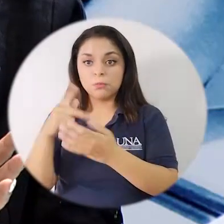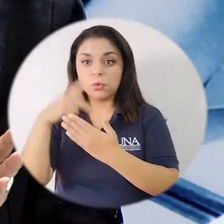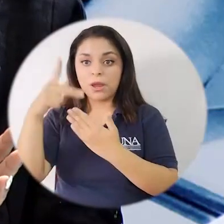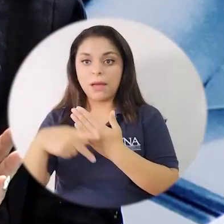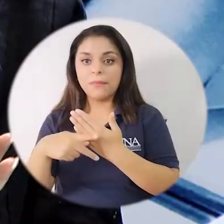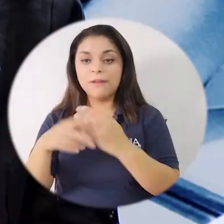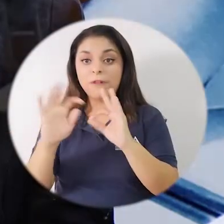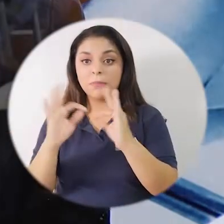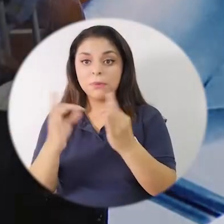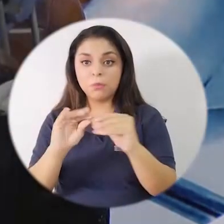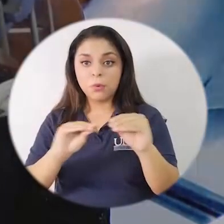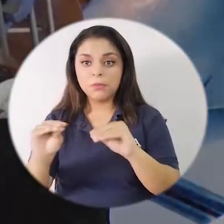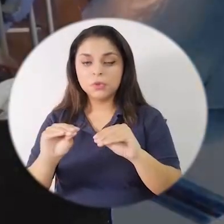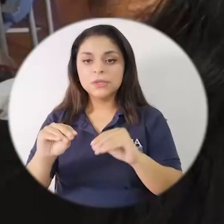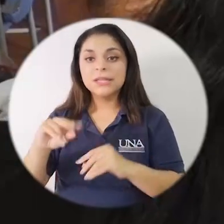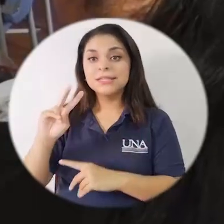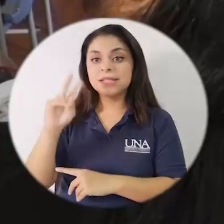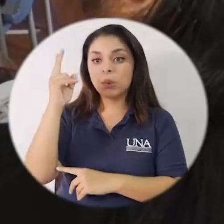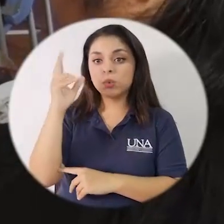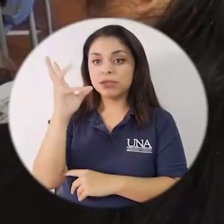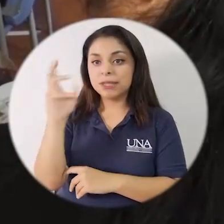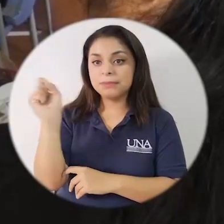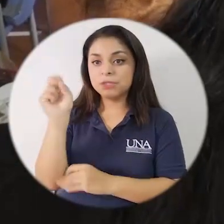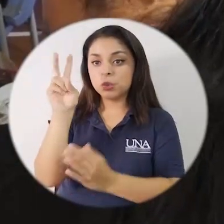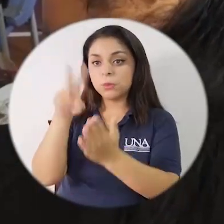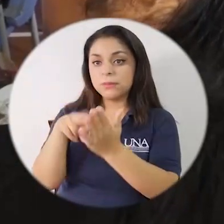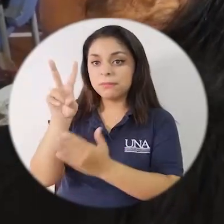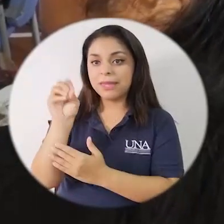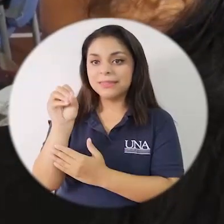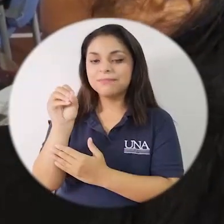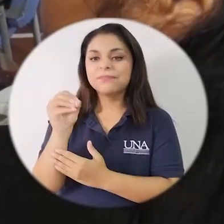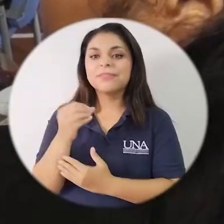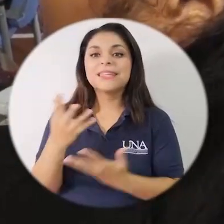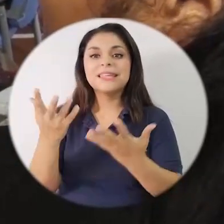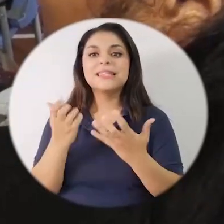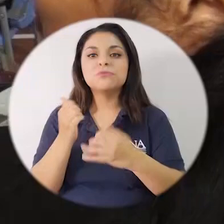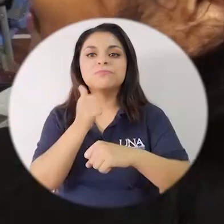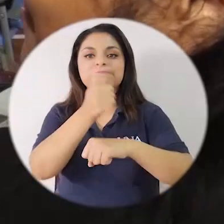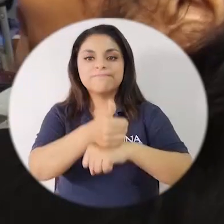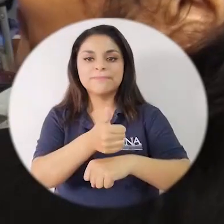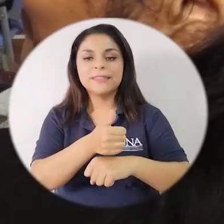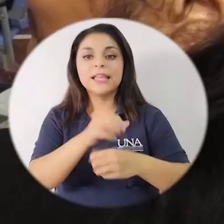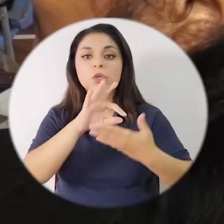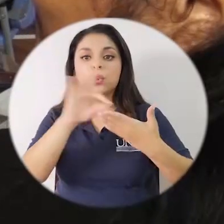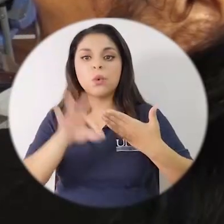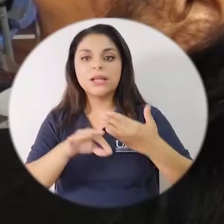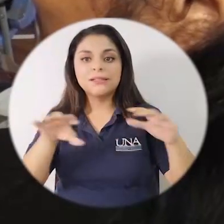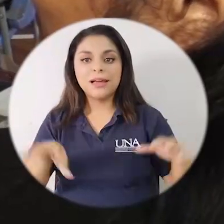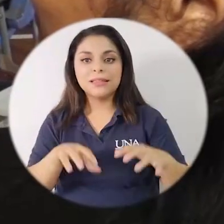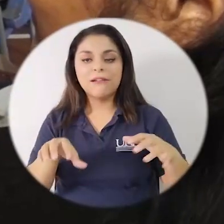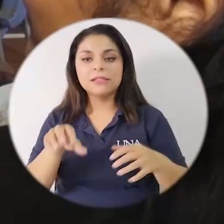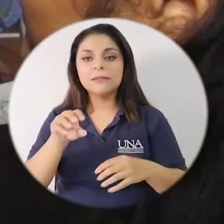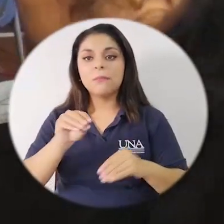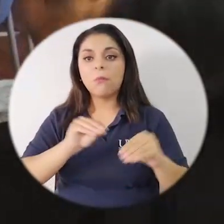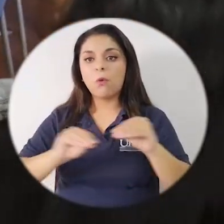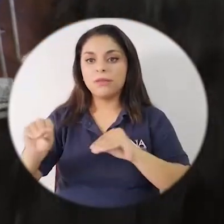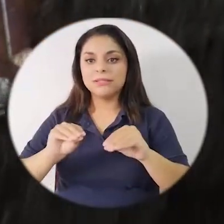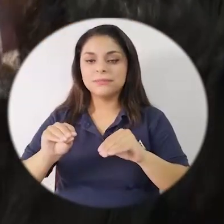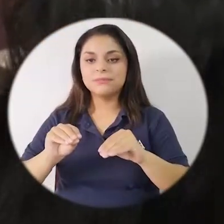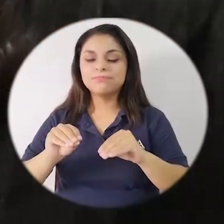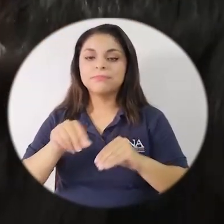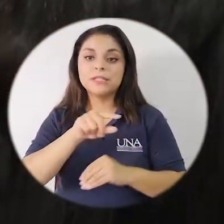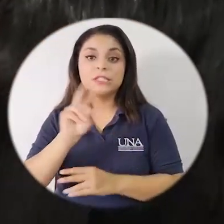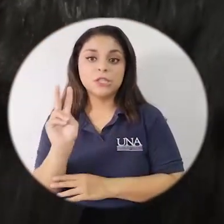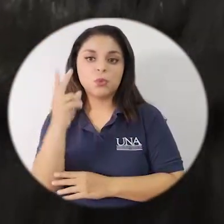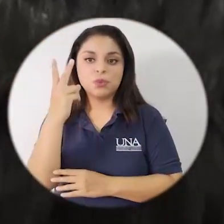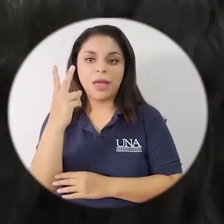en Movimiento, el segundo semestre del 2020 quisimos implementar escuelas activas móviles, una segunda